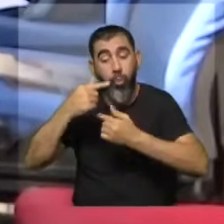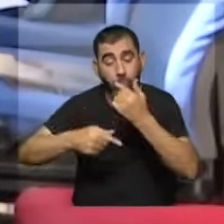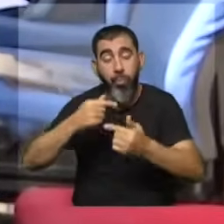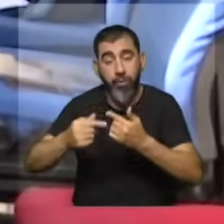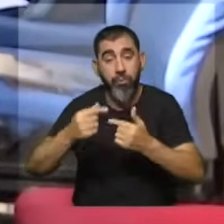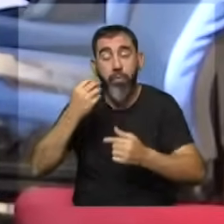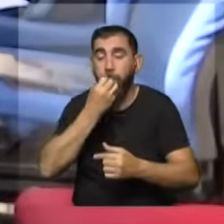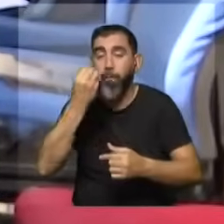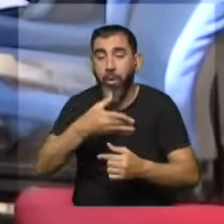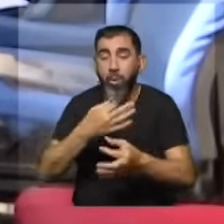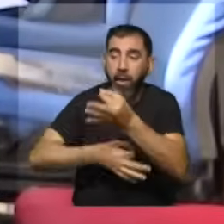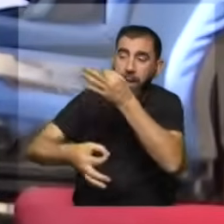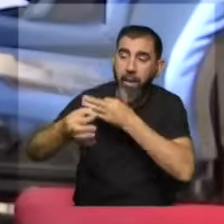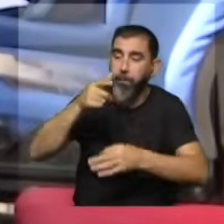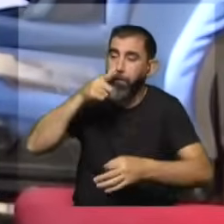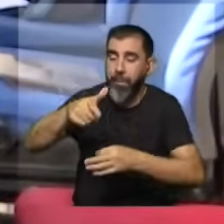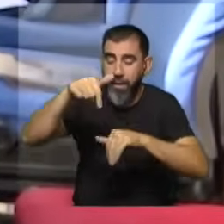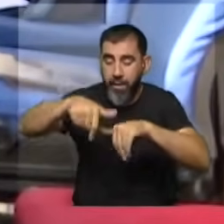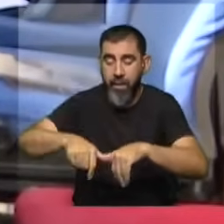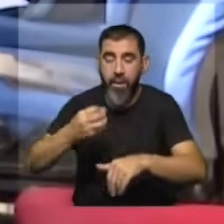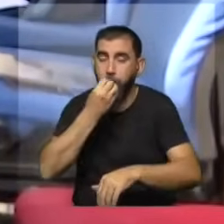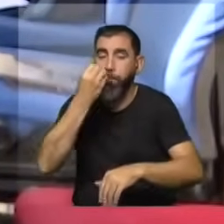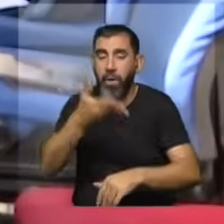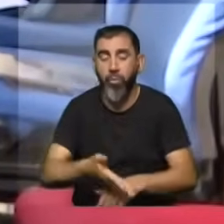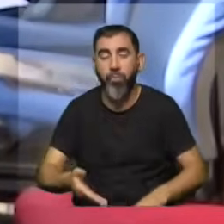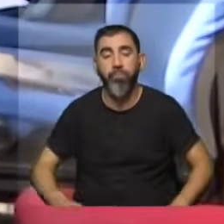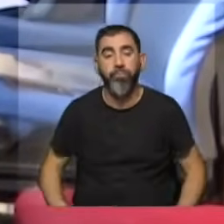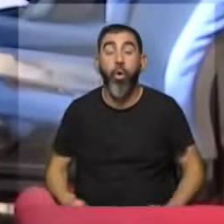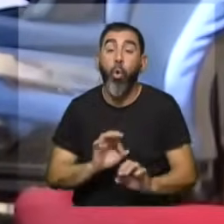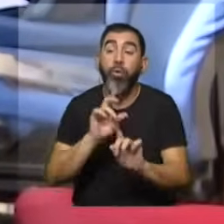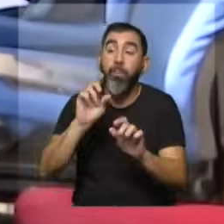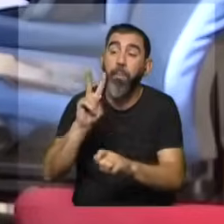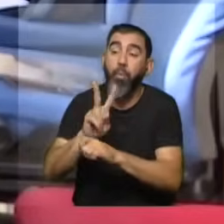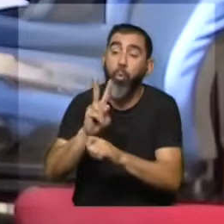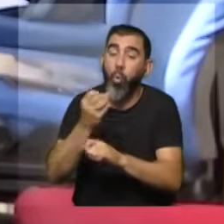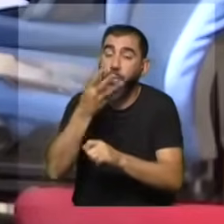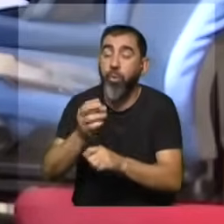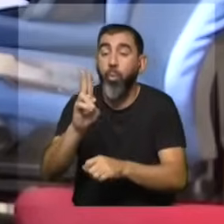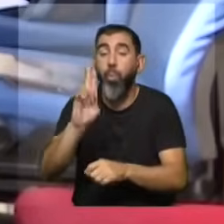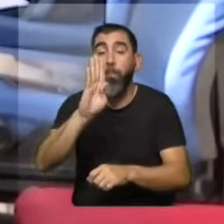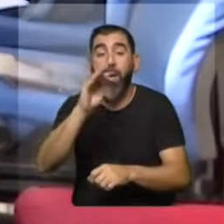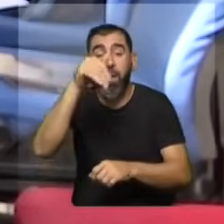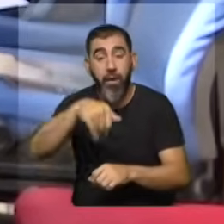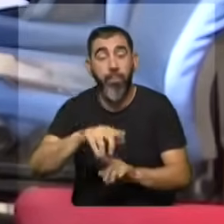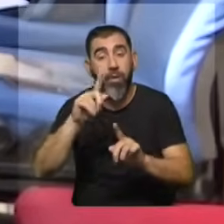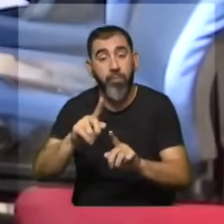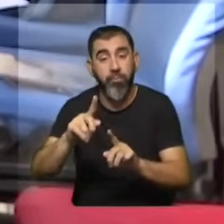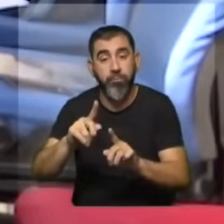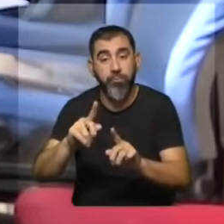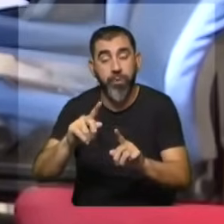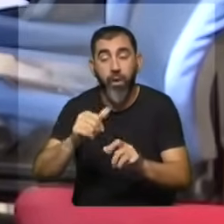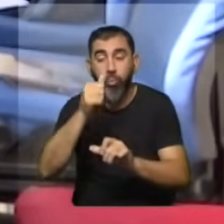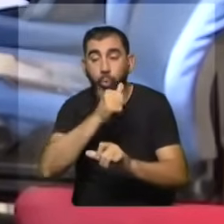Entonces lo ideal sería que el Ministerio de ambiente realice mayores controles y bueno que upm realice subsane estos